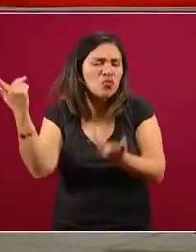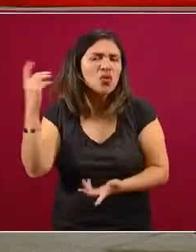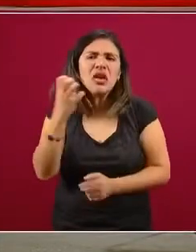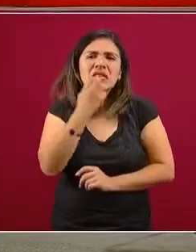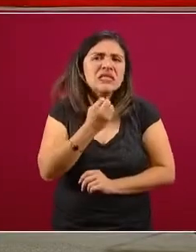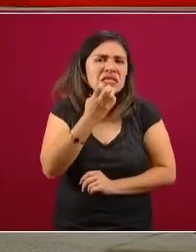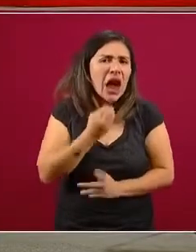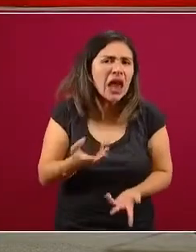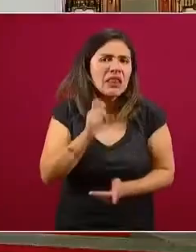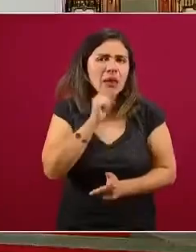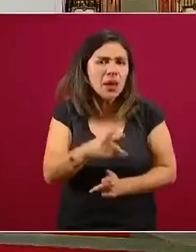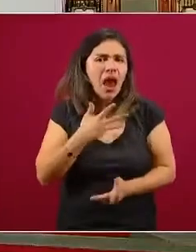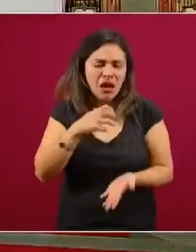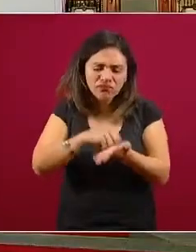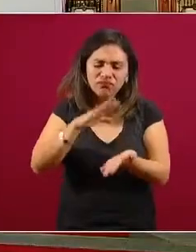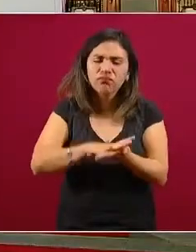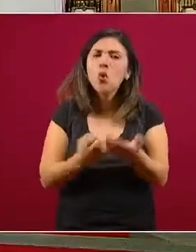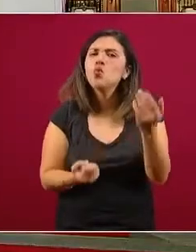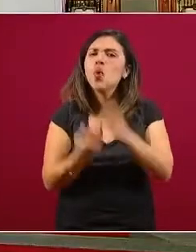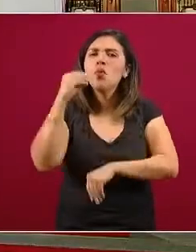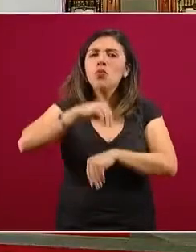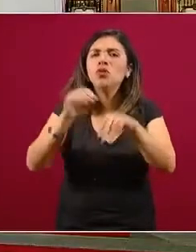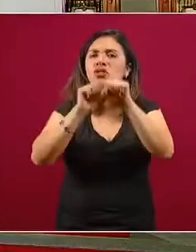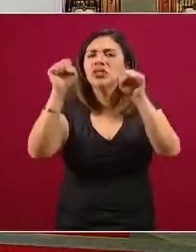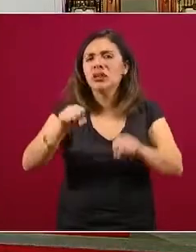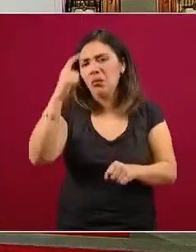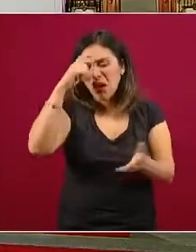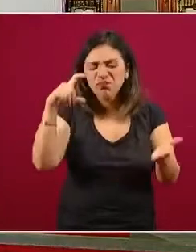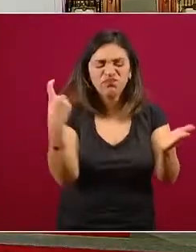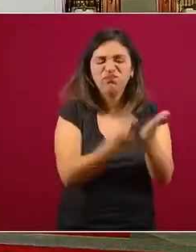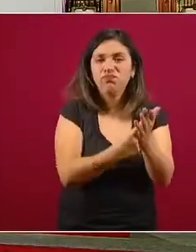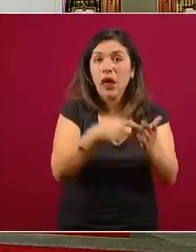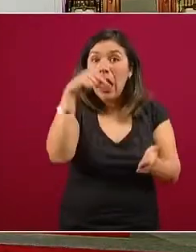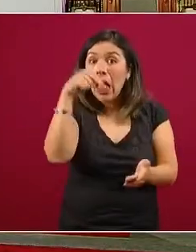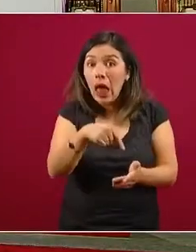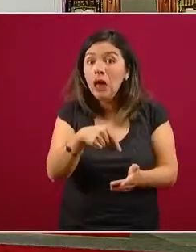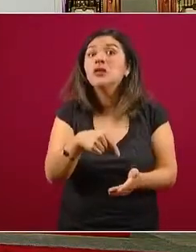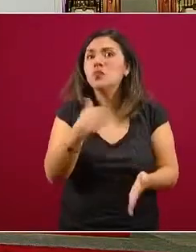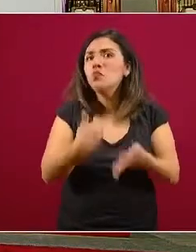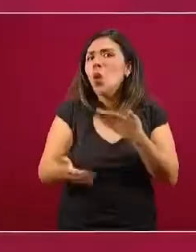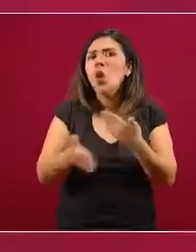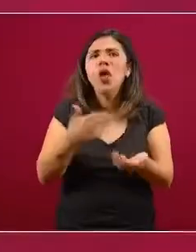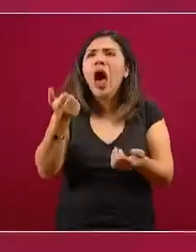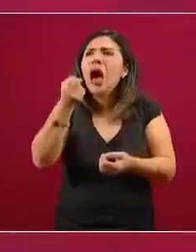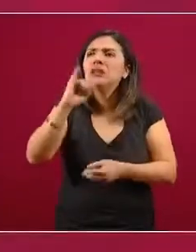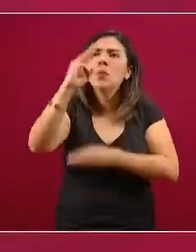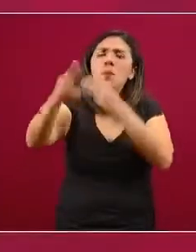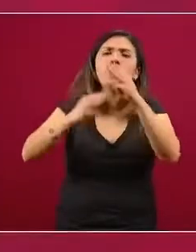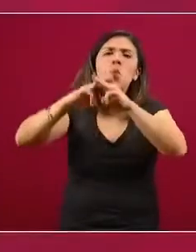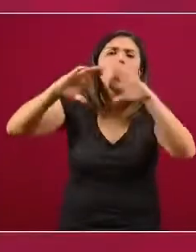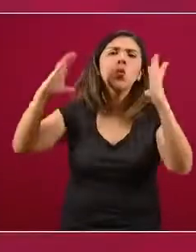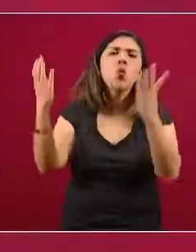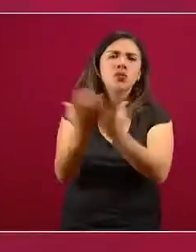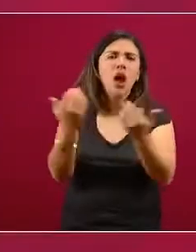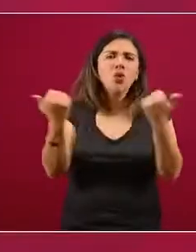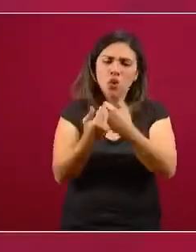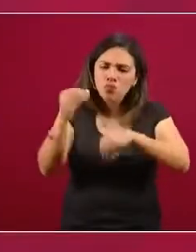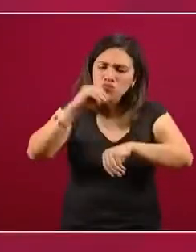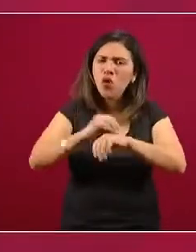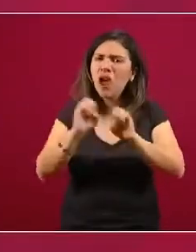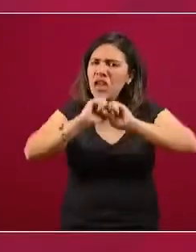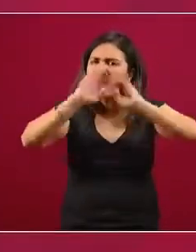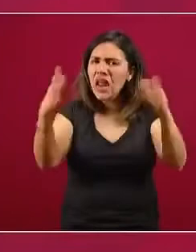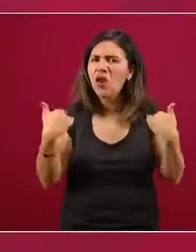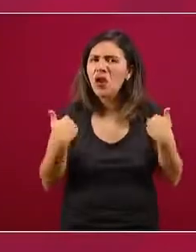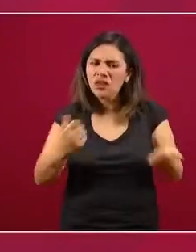pasado, también estableció un nuevo sistema de etiquetado. Y esta es una tendencia mundial: tener etiquetados claros, etiquetados